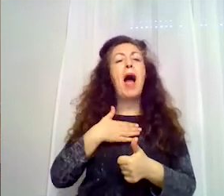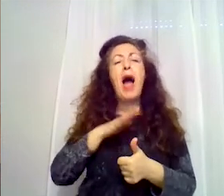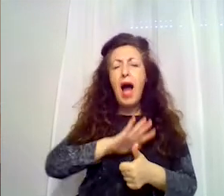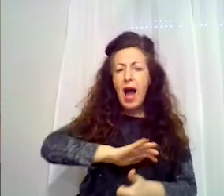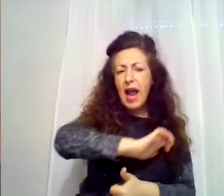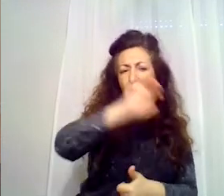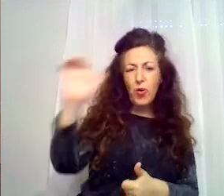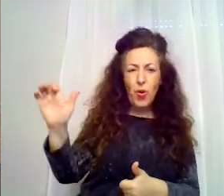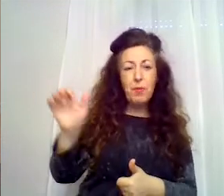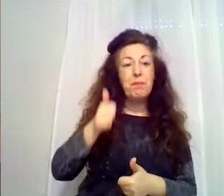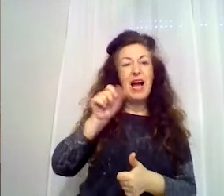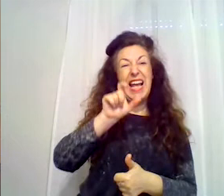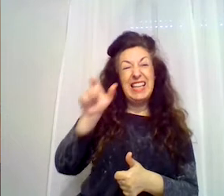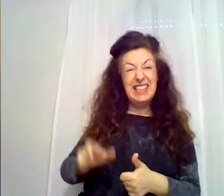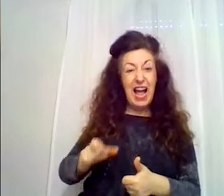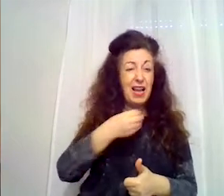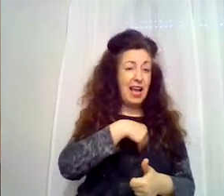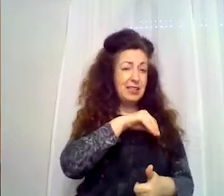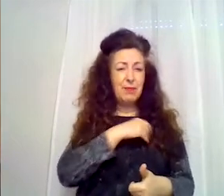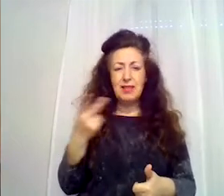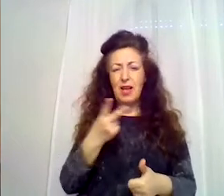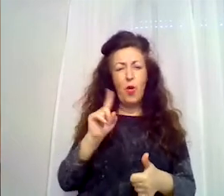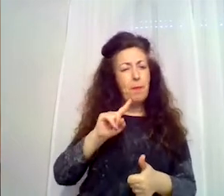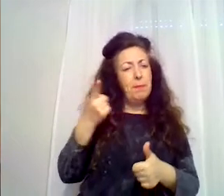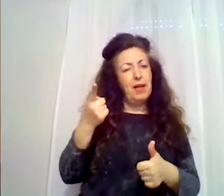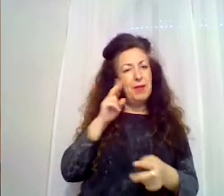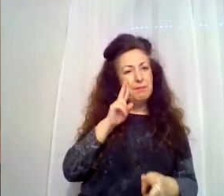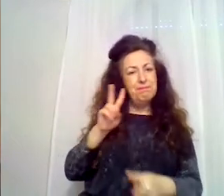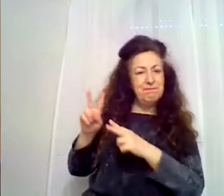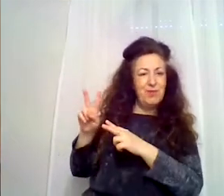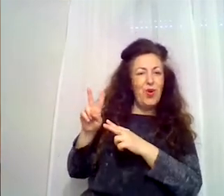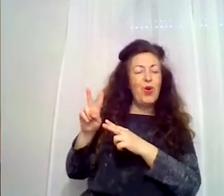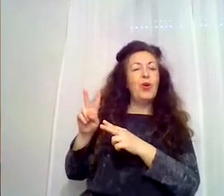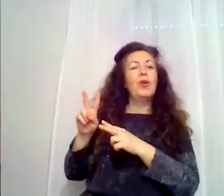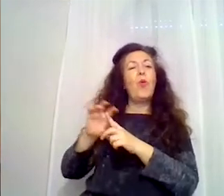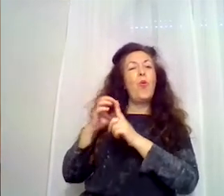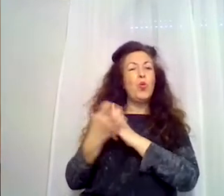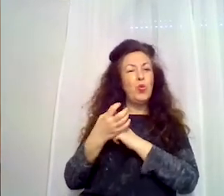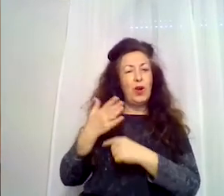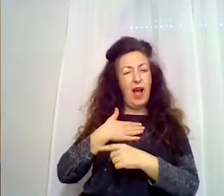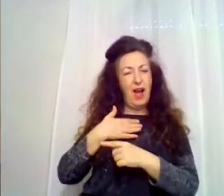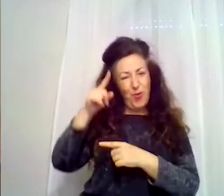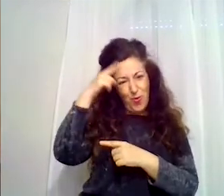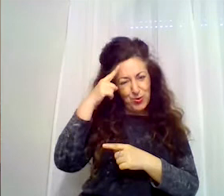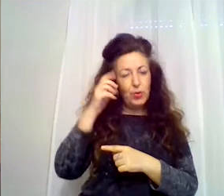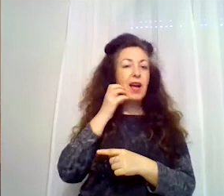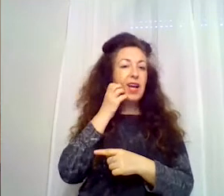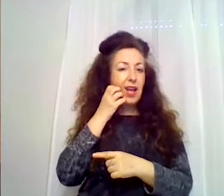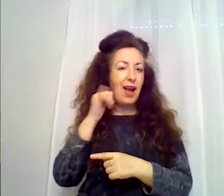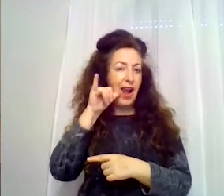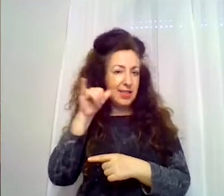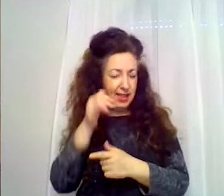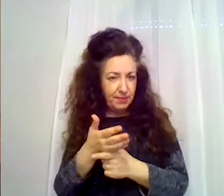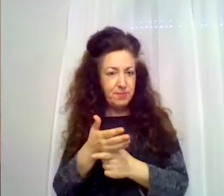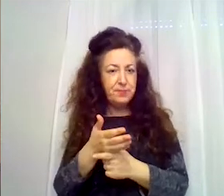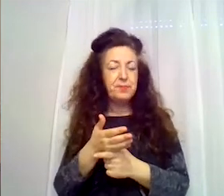del escritor que está escribiendo, que siente en muchos momentos que está escribiendo poesía. Por eso tantas obras de teatro de